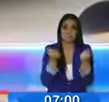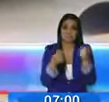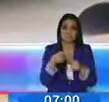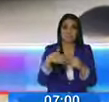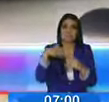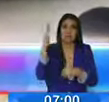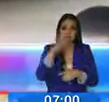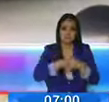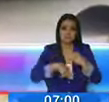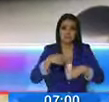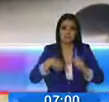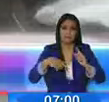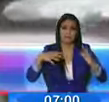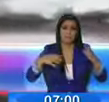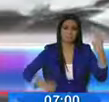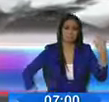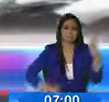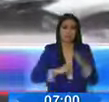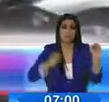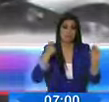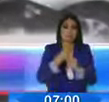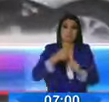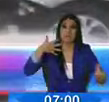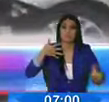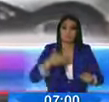persona que recibió prácticamente todo el impacto